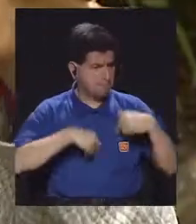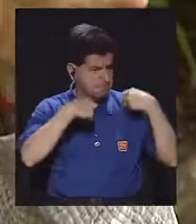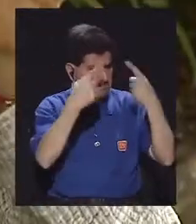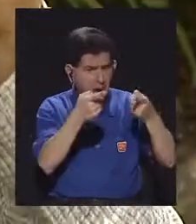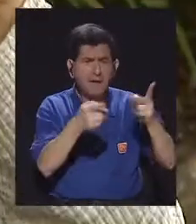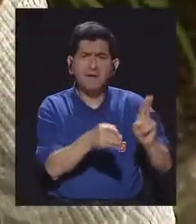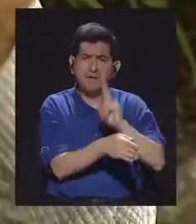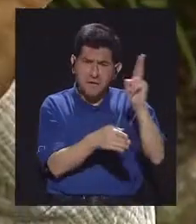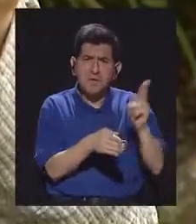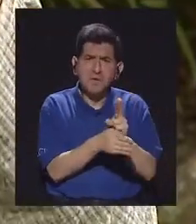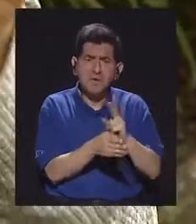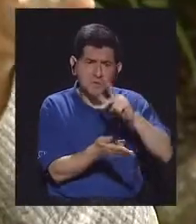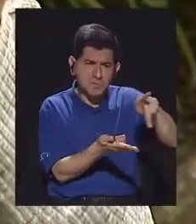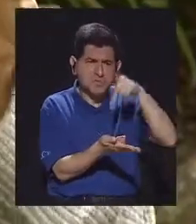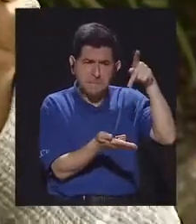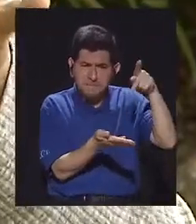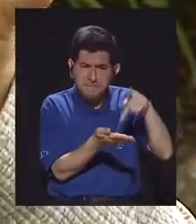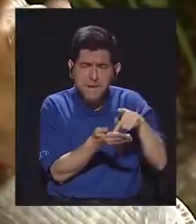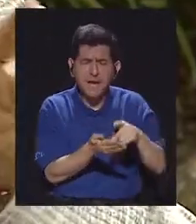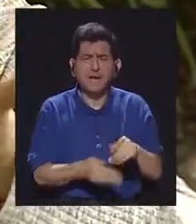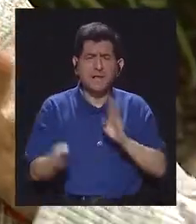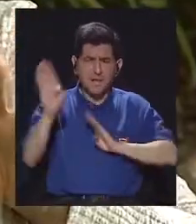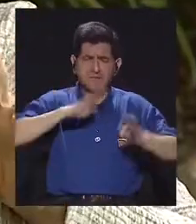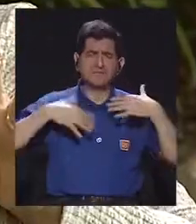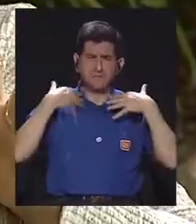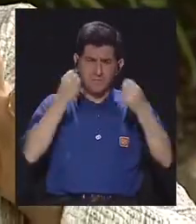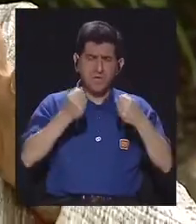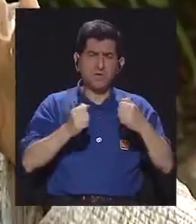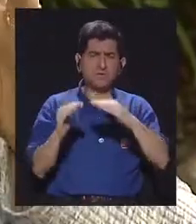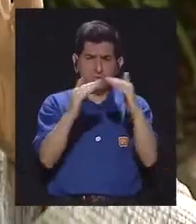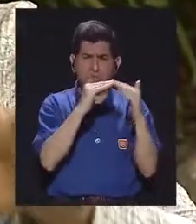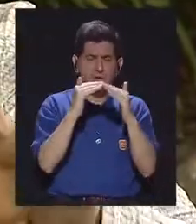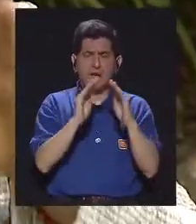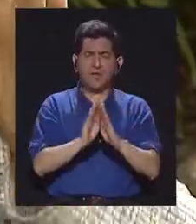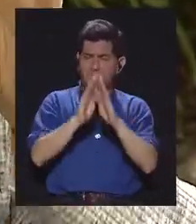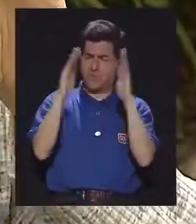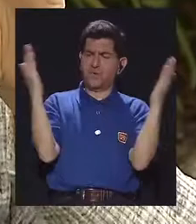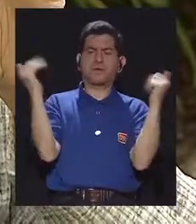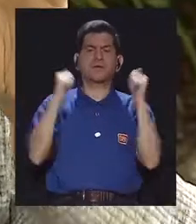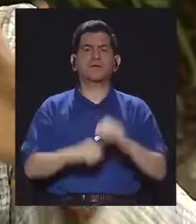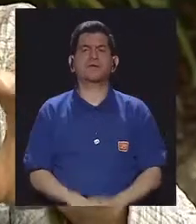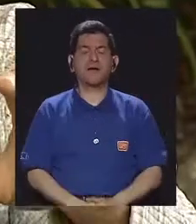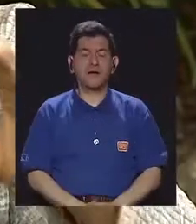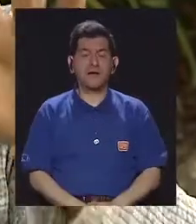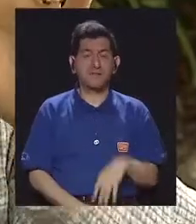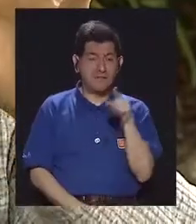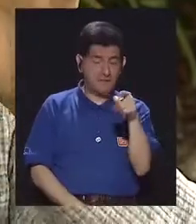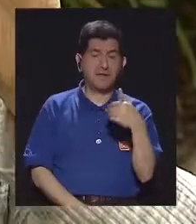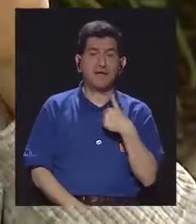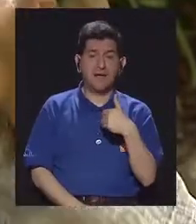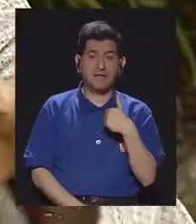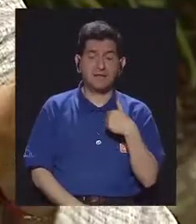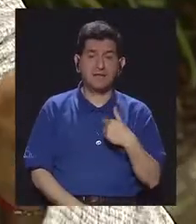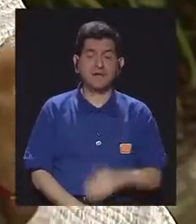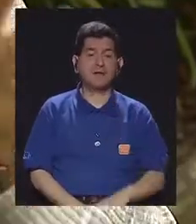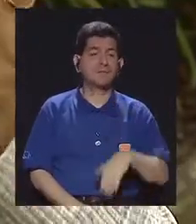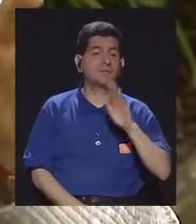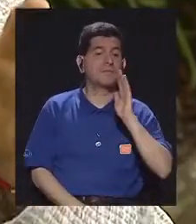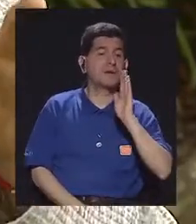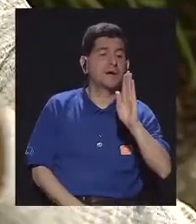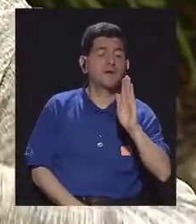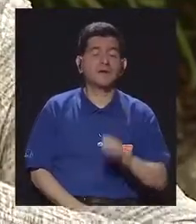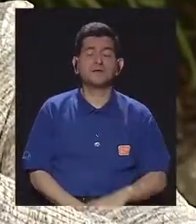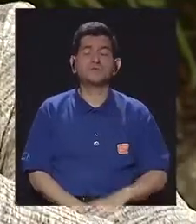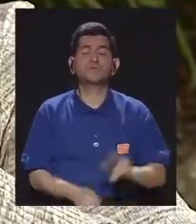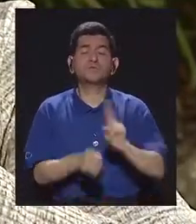que vayan y que utilicen los parques biosaludables que están ahí en la comunidad. Están abiertos, están disponibles, son para ellos, son